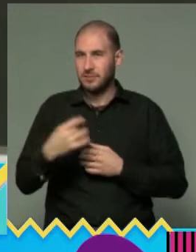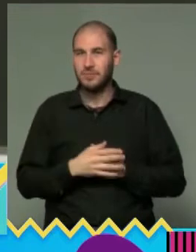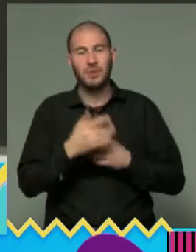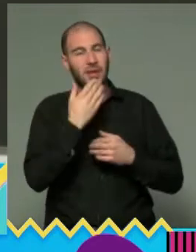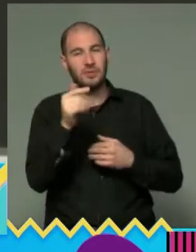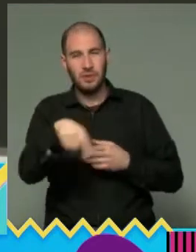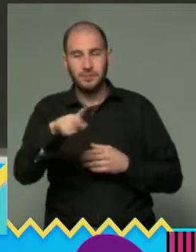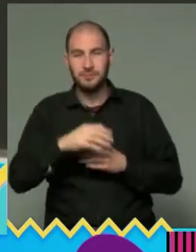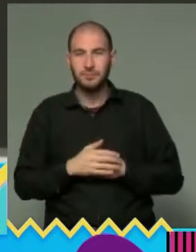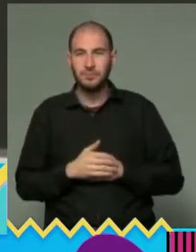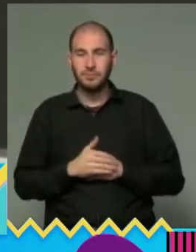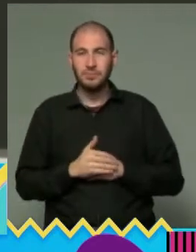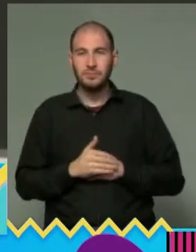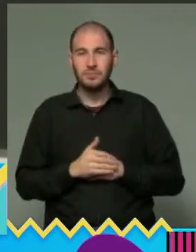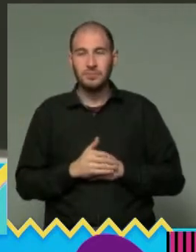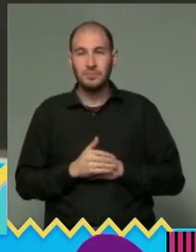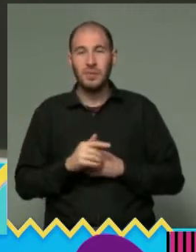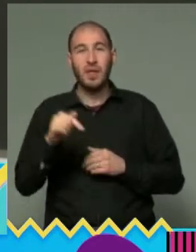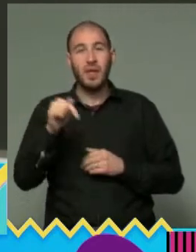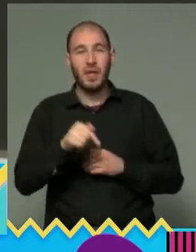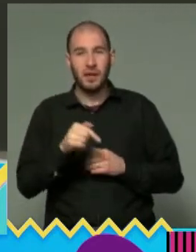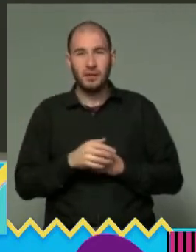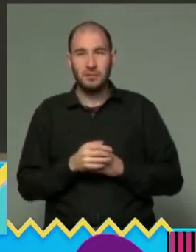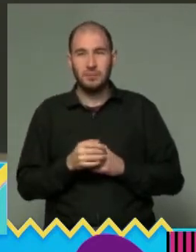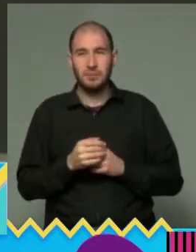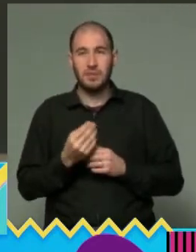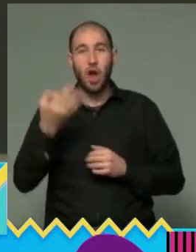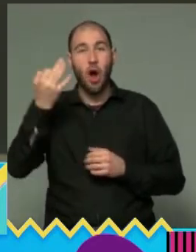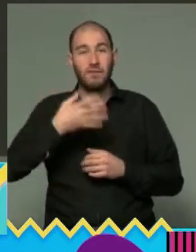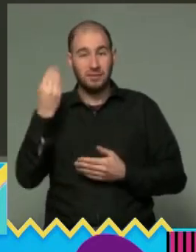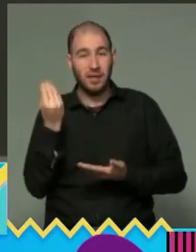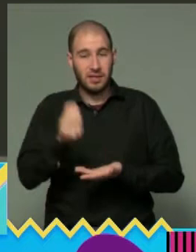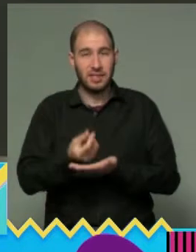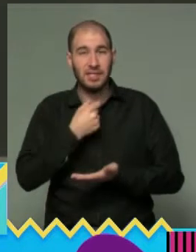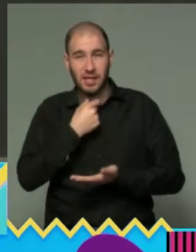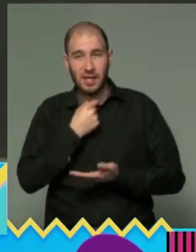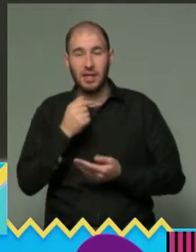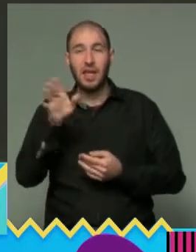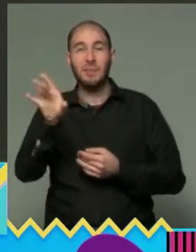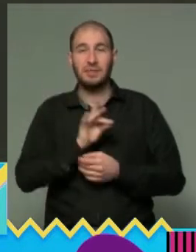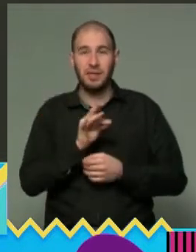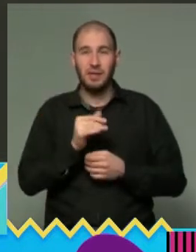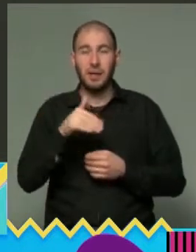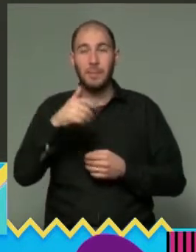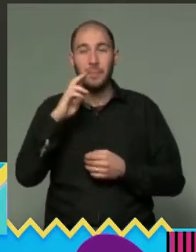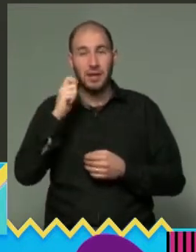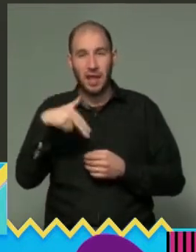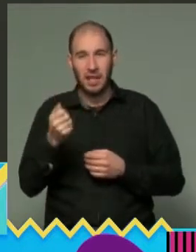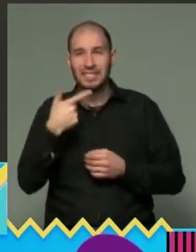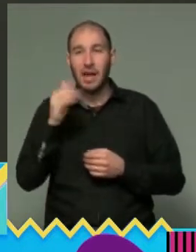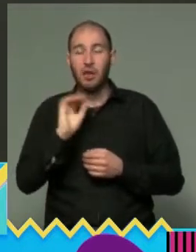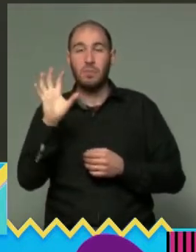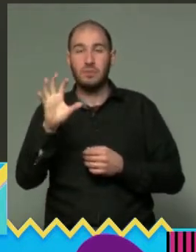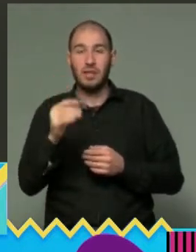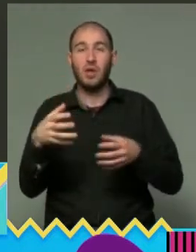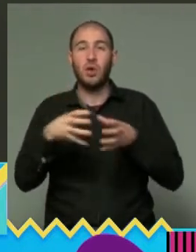No, gracias a ustedes. Quisimos tener la parte oficial, podría decirse. Invitamos a Mariana Caroglio, senadora